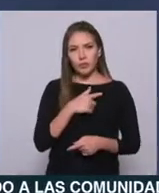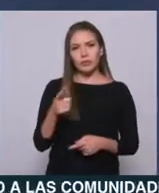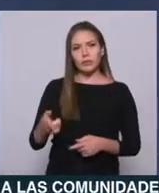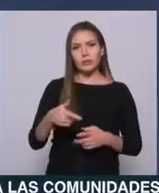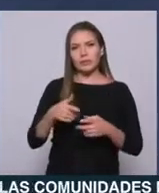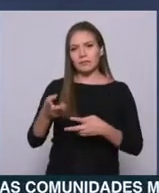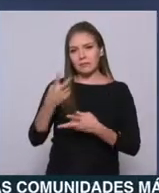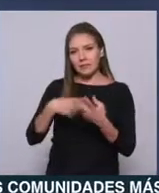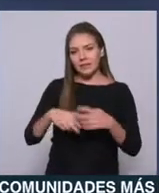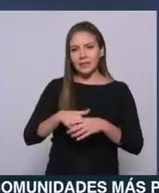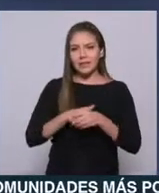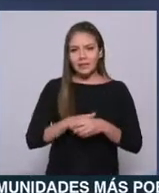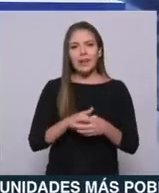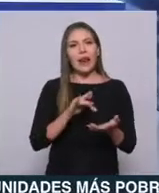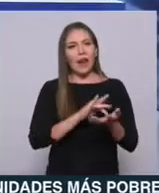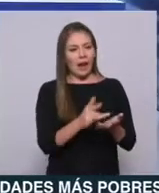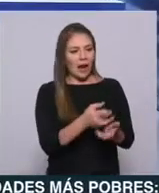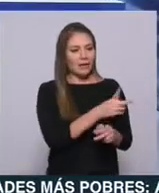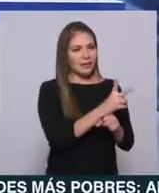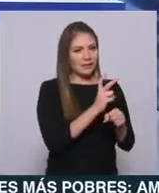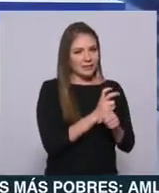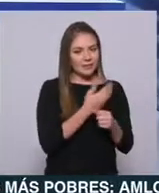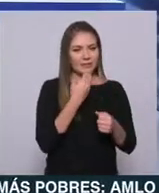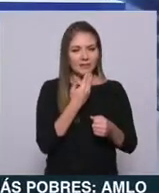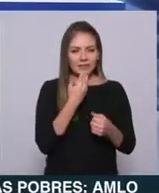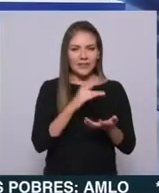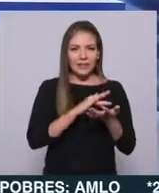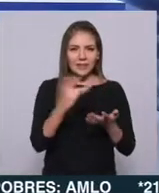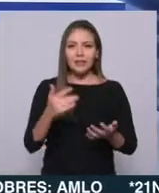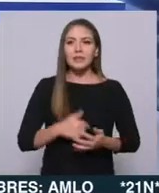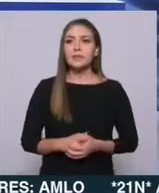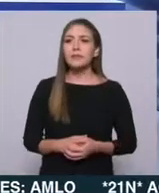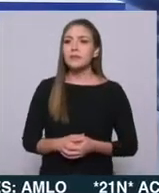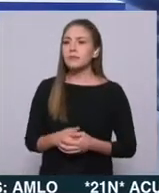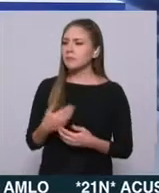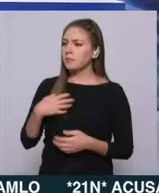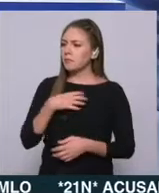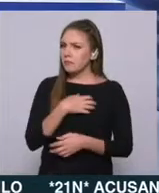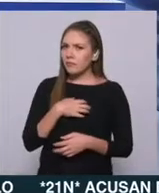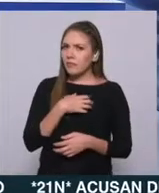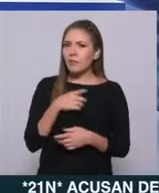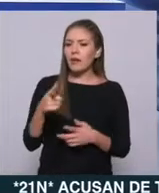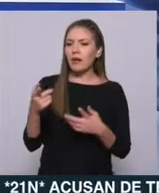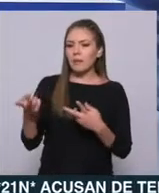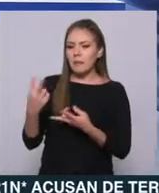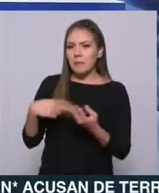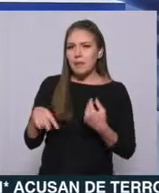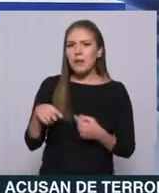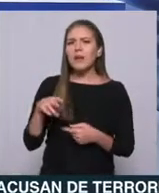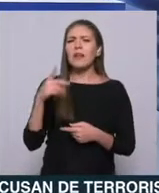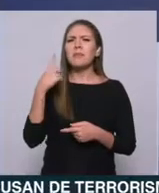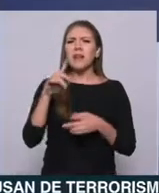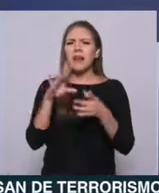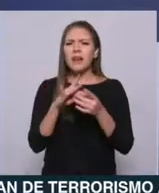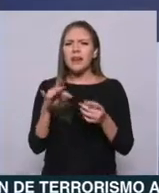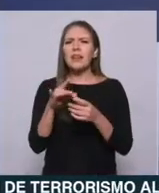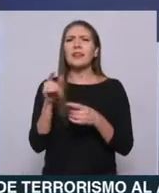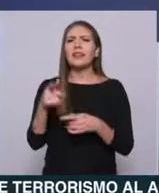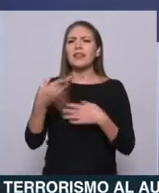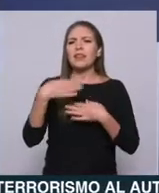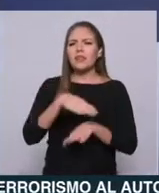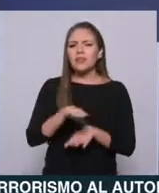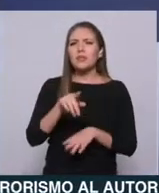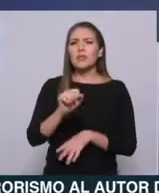por la invitación. Muy bien, muchas gracias. Muy contento de que esté aquí para hablarnos de estas subastas. Preguntarle, ¿hay un precedente en México de este tipo